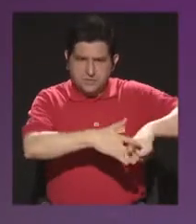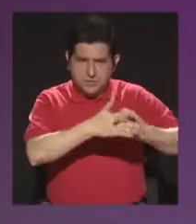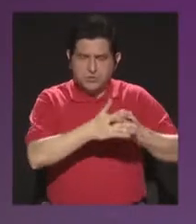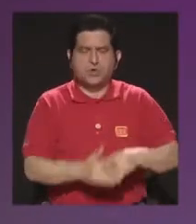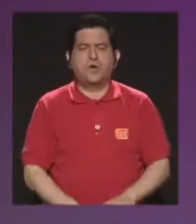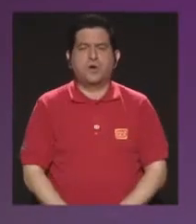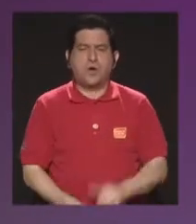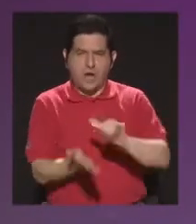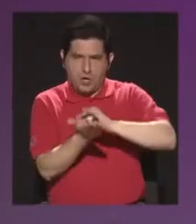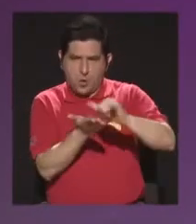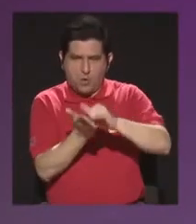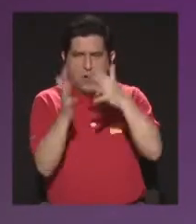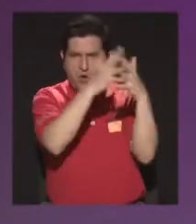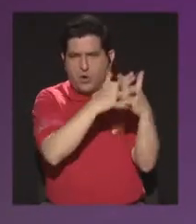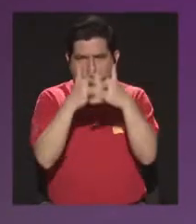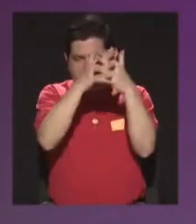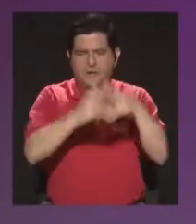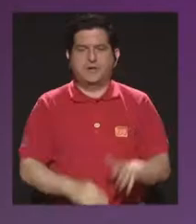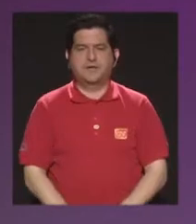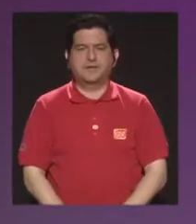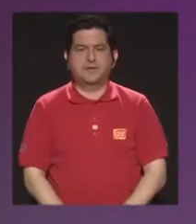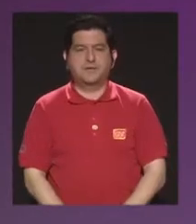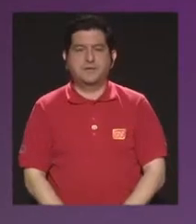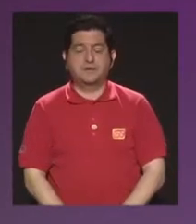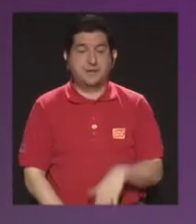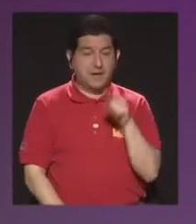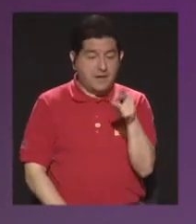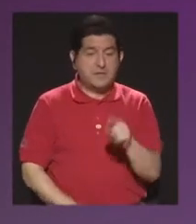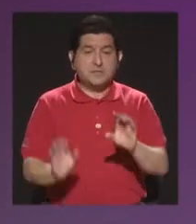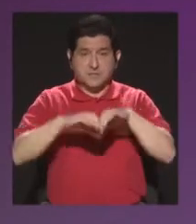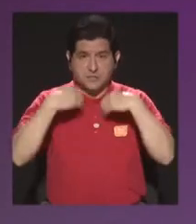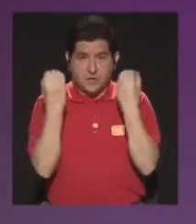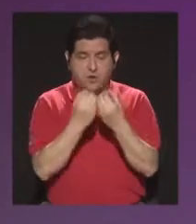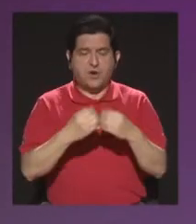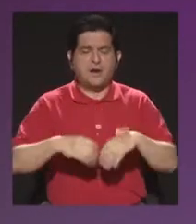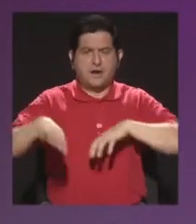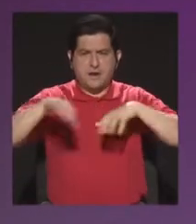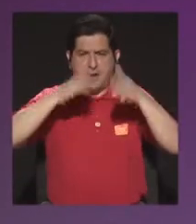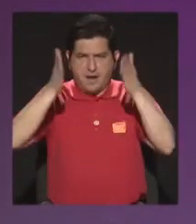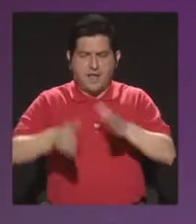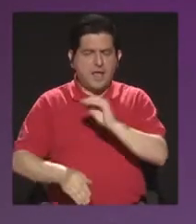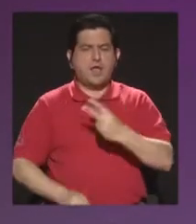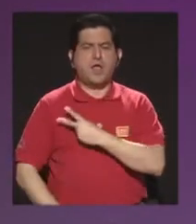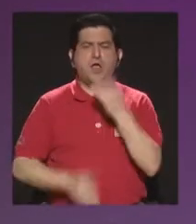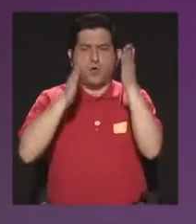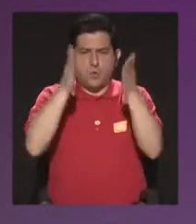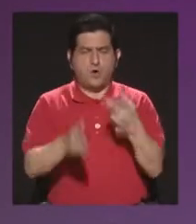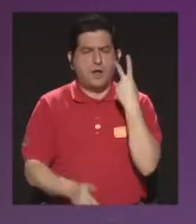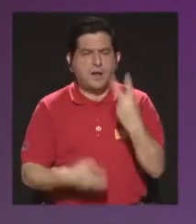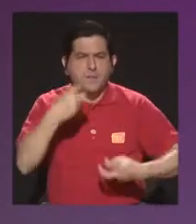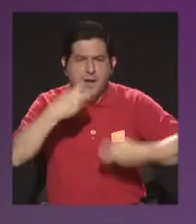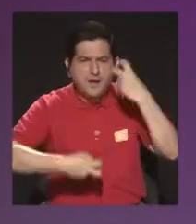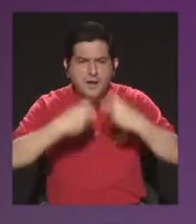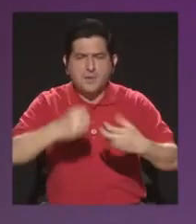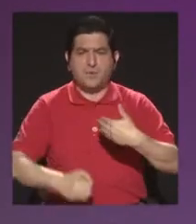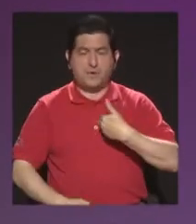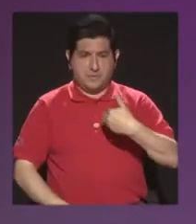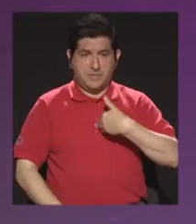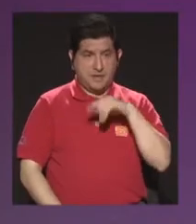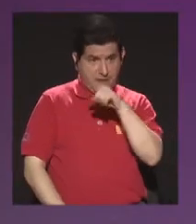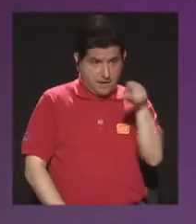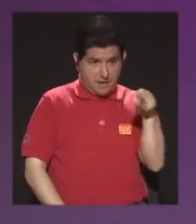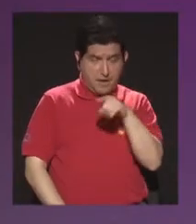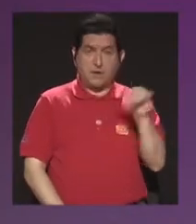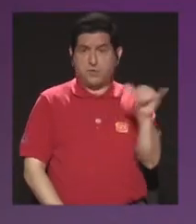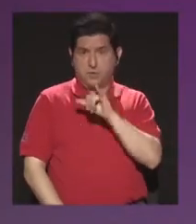Nueva York, en Estados Unidos. Nace a sí mismo como una organización de activistas y voluntarios que al ver el problema que están teniendo ellos también